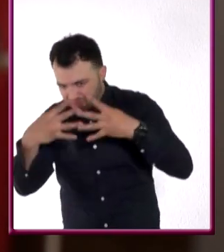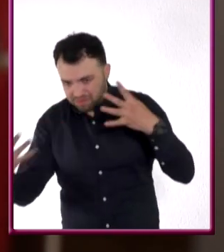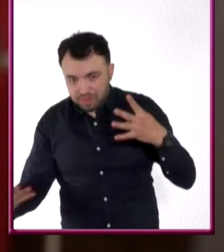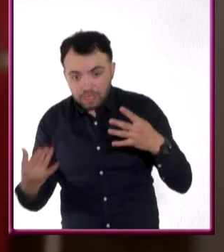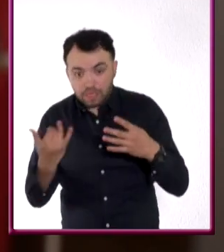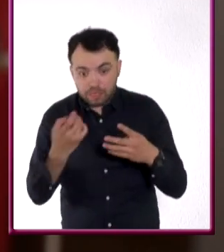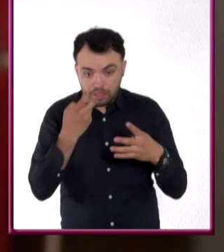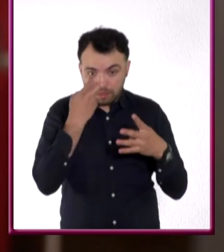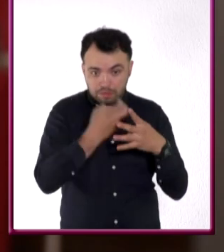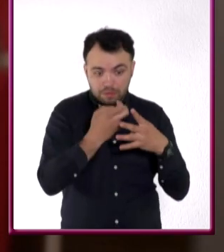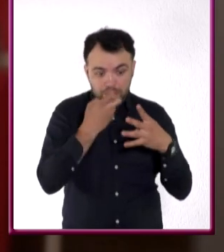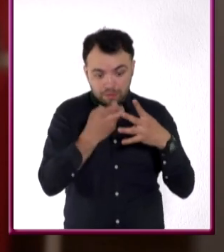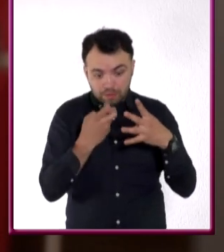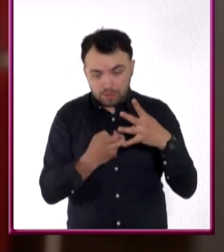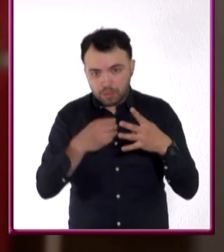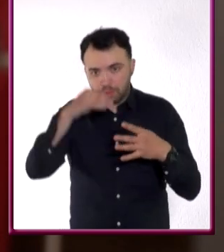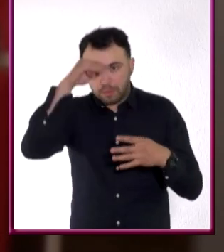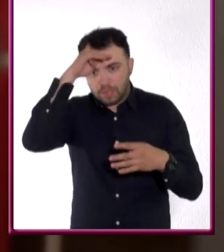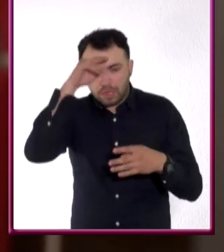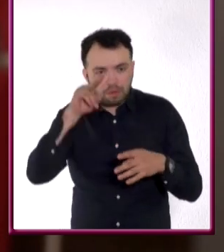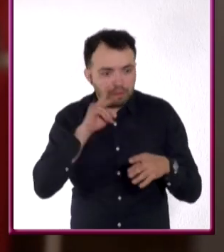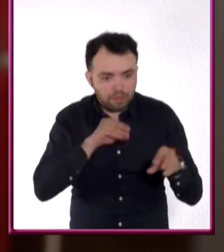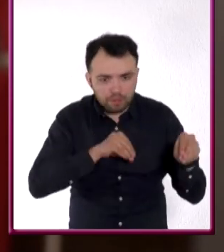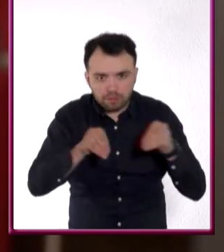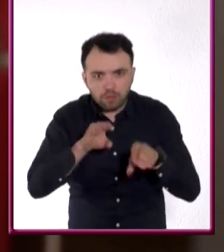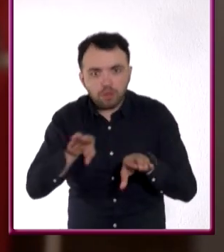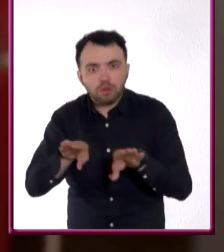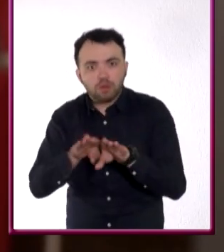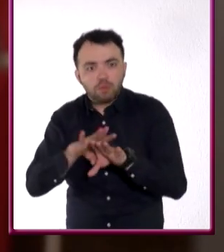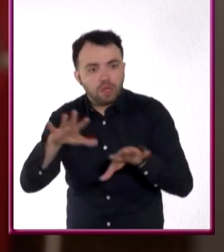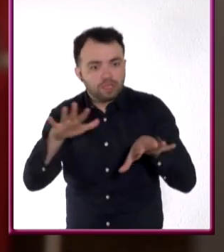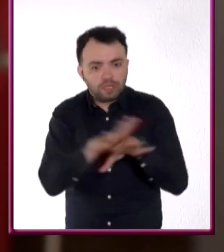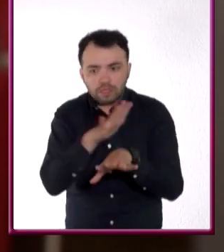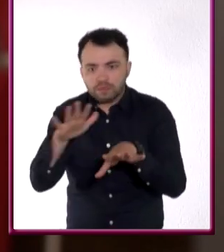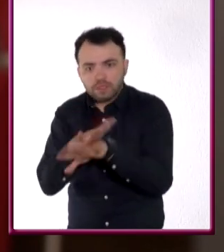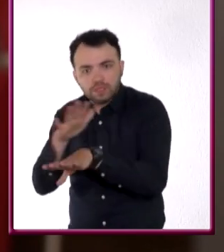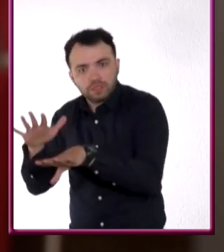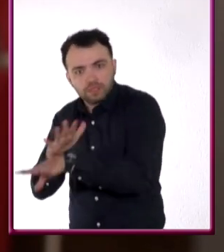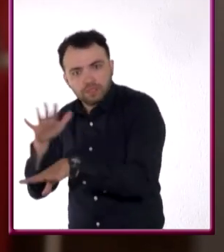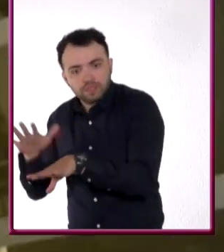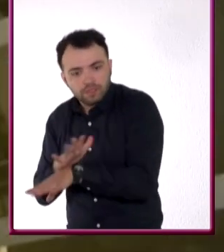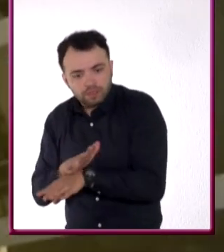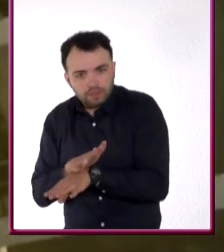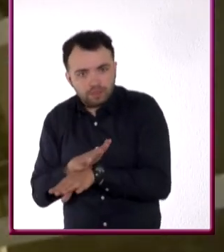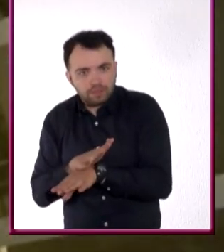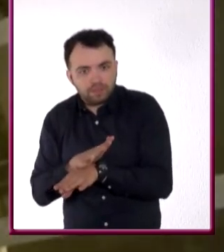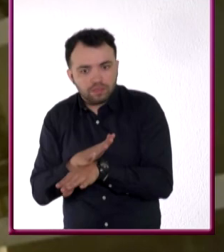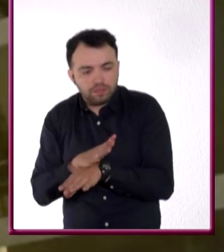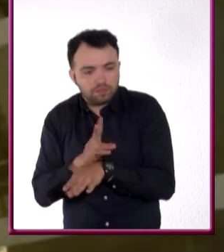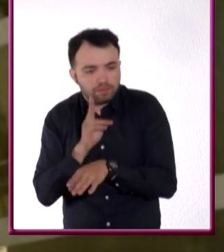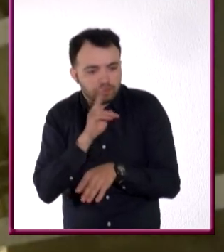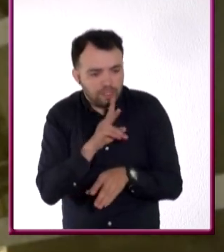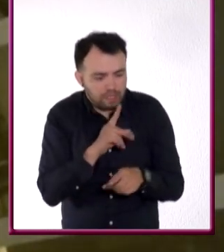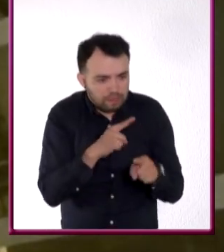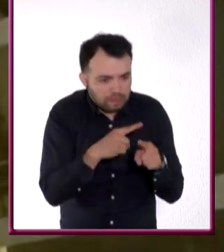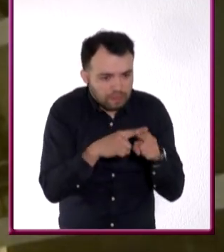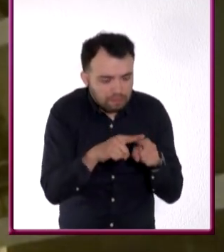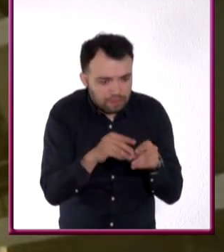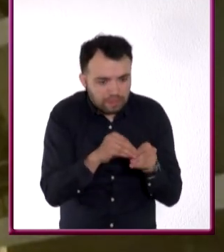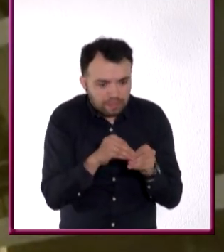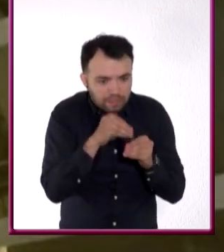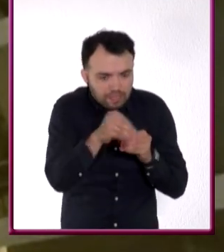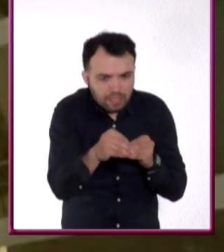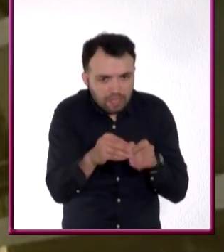es pensar que en vez de que el tiempo cambie de manera como continua, da saltitos. Y entonces esos saltitos